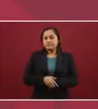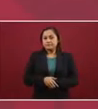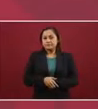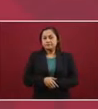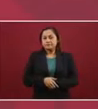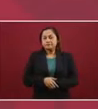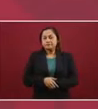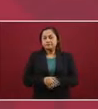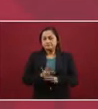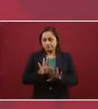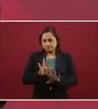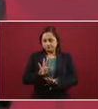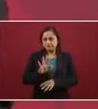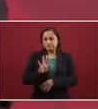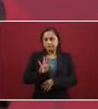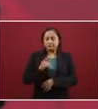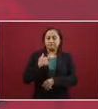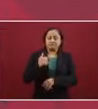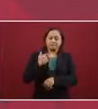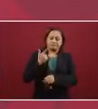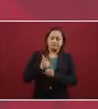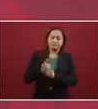problema grave,